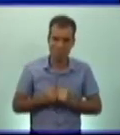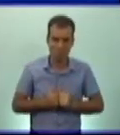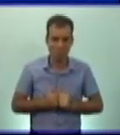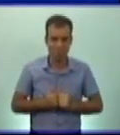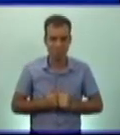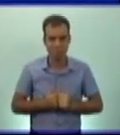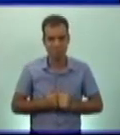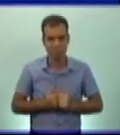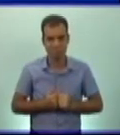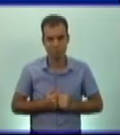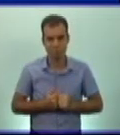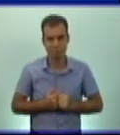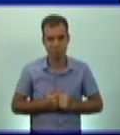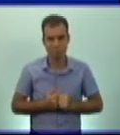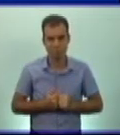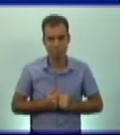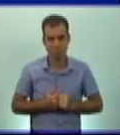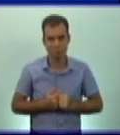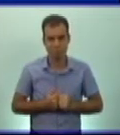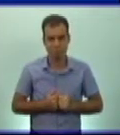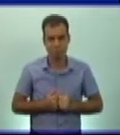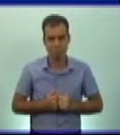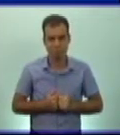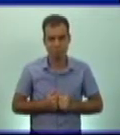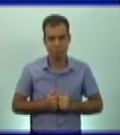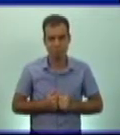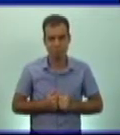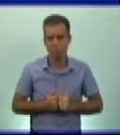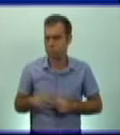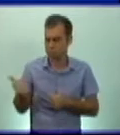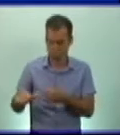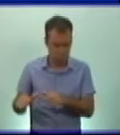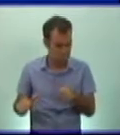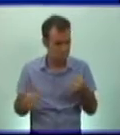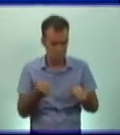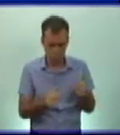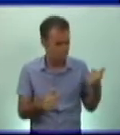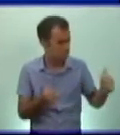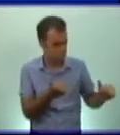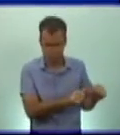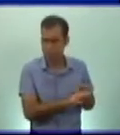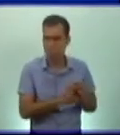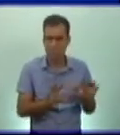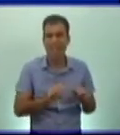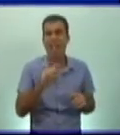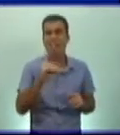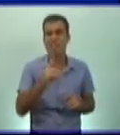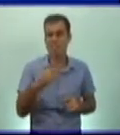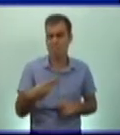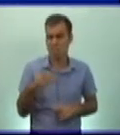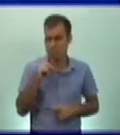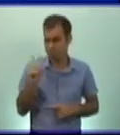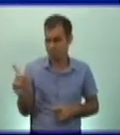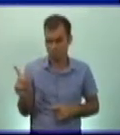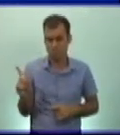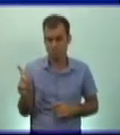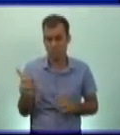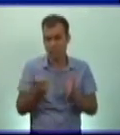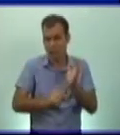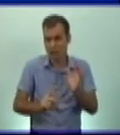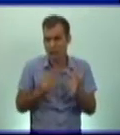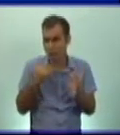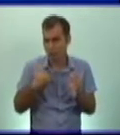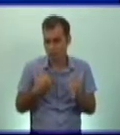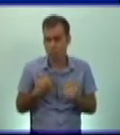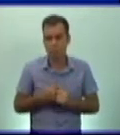Todas las fórmulas químicas con sus estados de agregación, ajustada, y el delta H que indica la variación de la energía. Podemos recordar